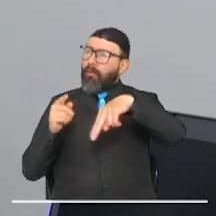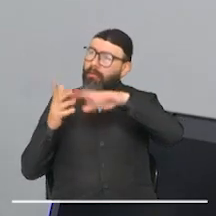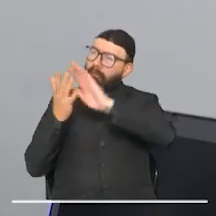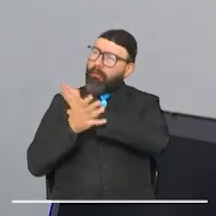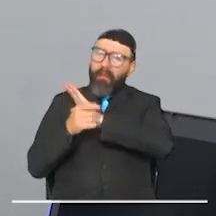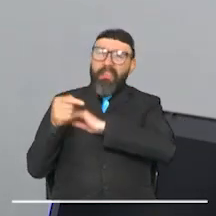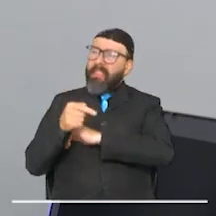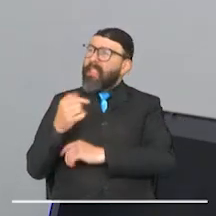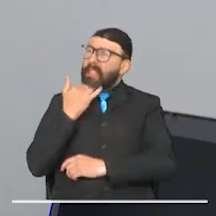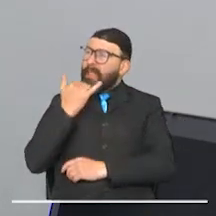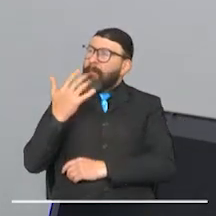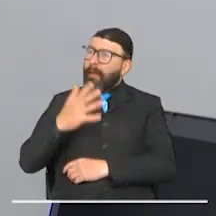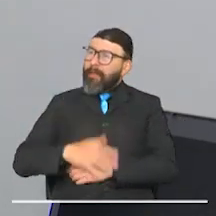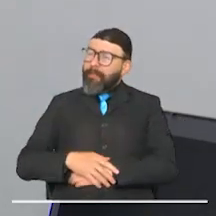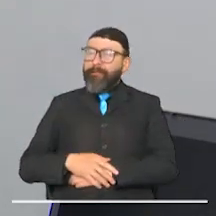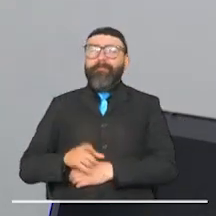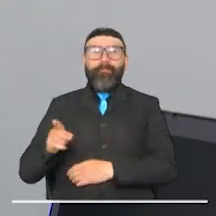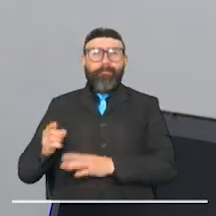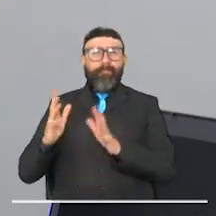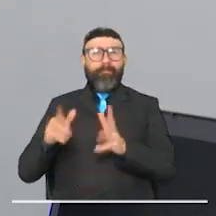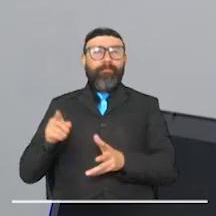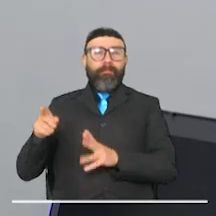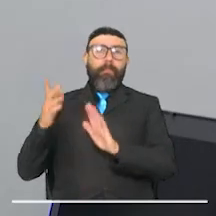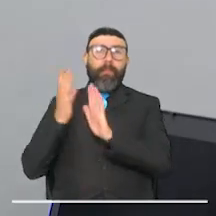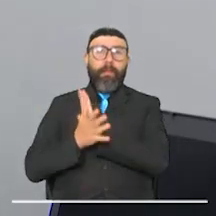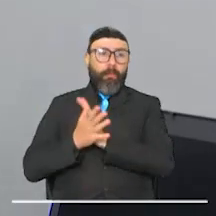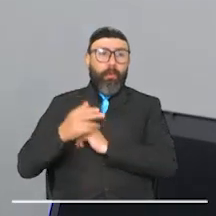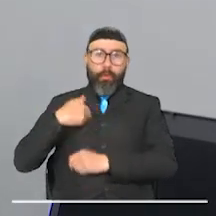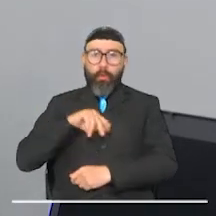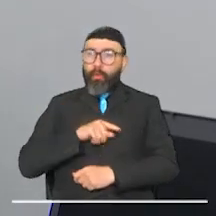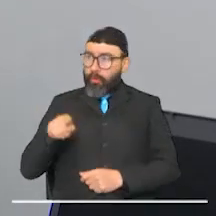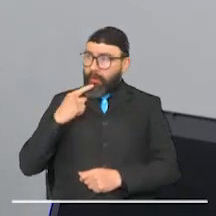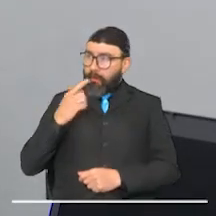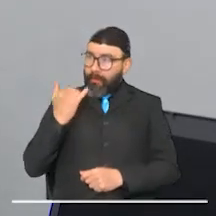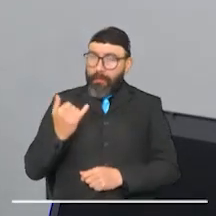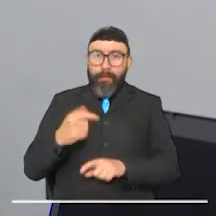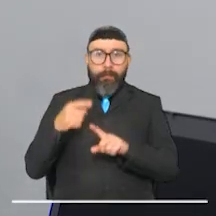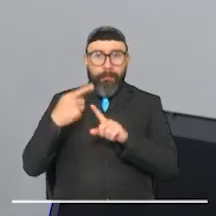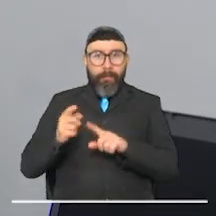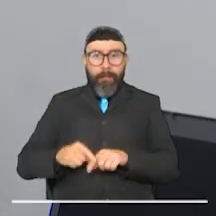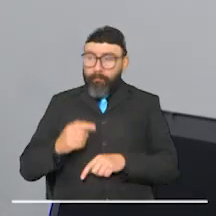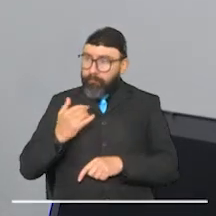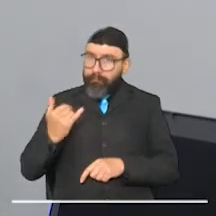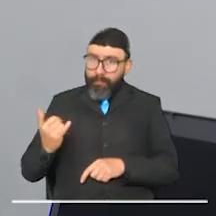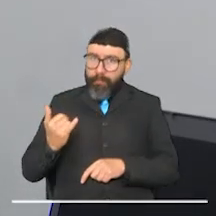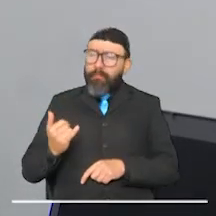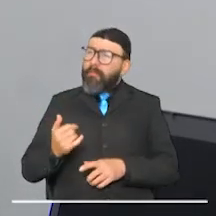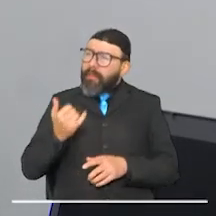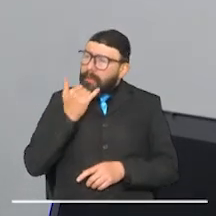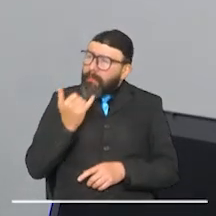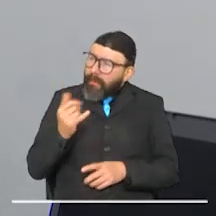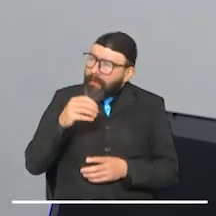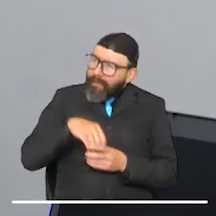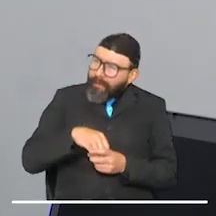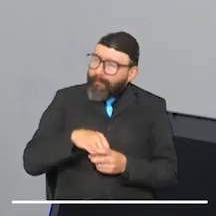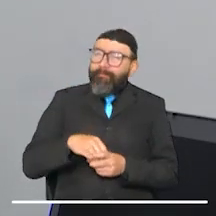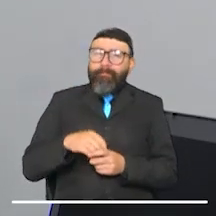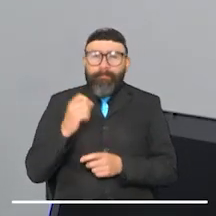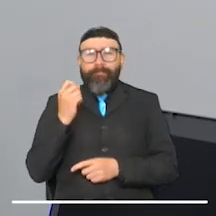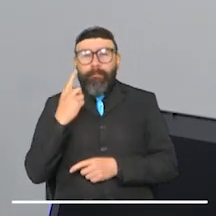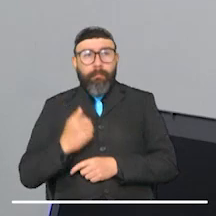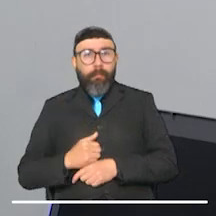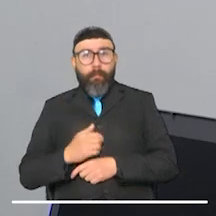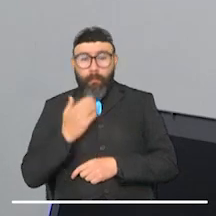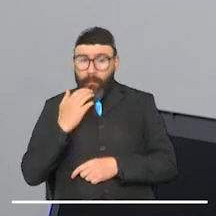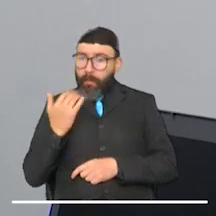lo que está pasando como nos puede decir a nosotros con estos equipos que está pasando acá dentro Entonces yo tengo